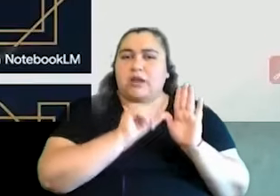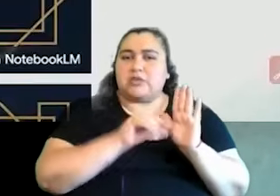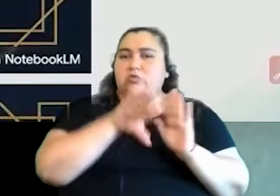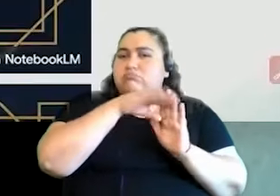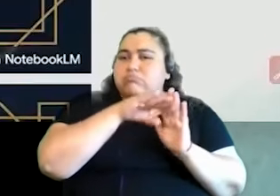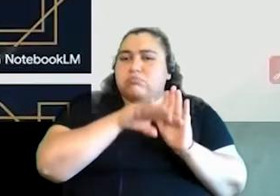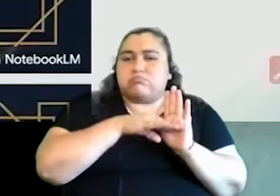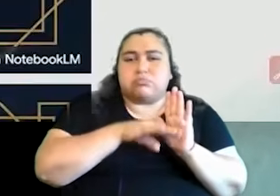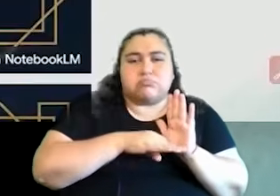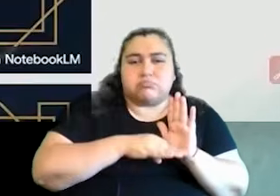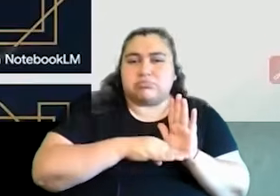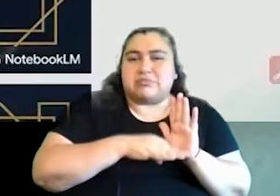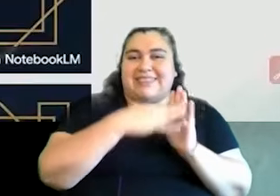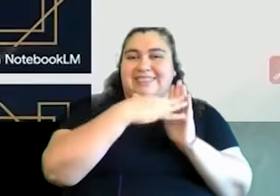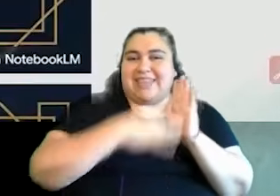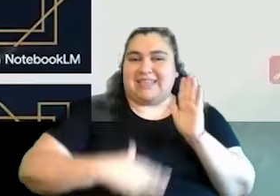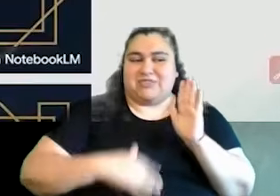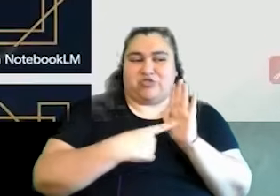plexo normativo.